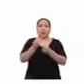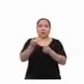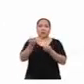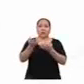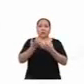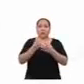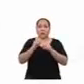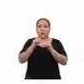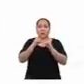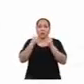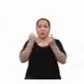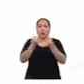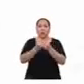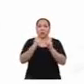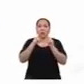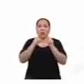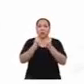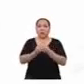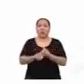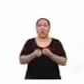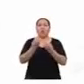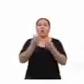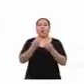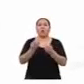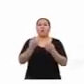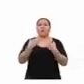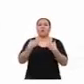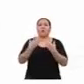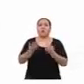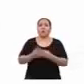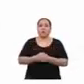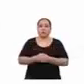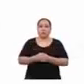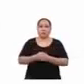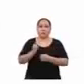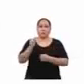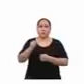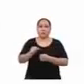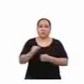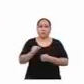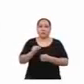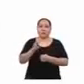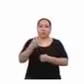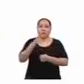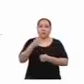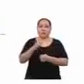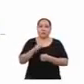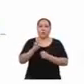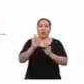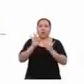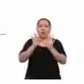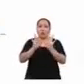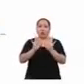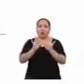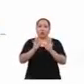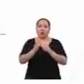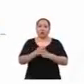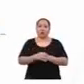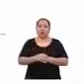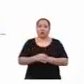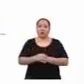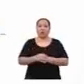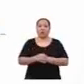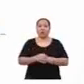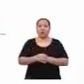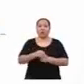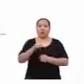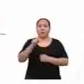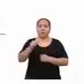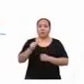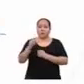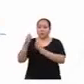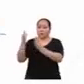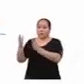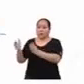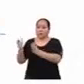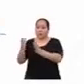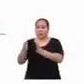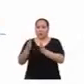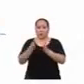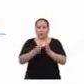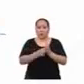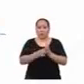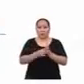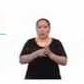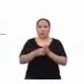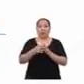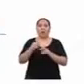de grupos o intervalos que tendremos, que en este caso es aproximadamente 8. El tamaño que tendrá cada grupo lo